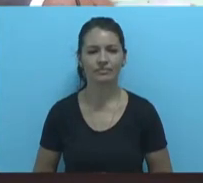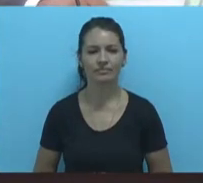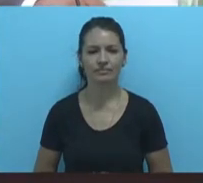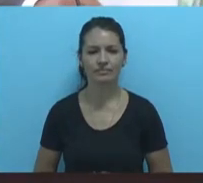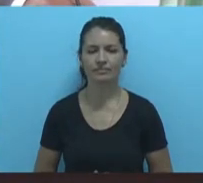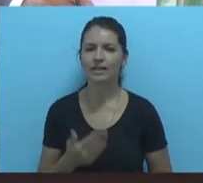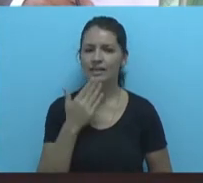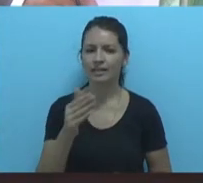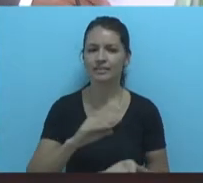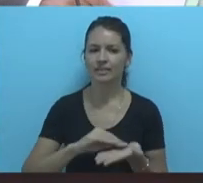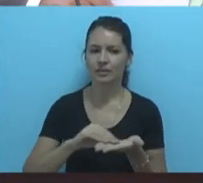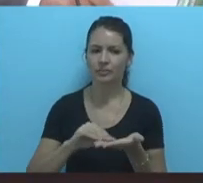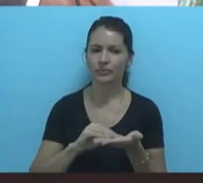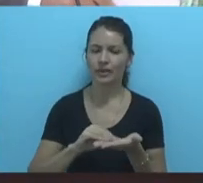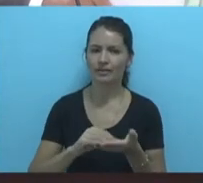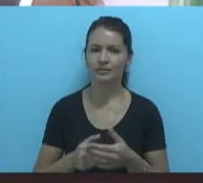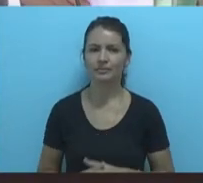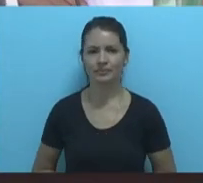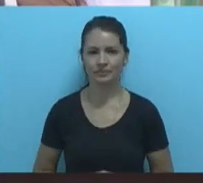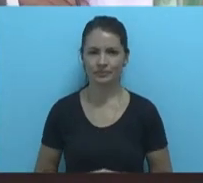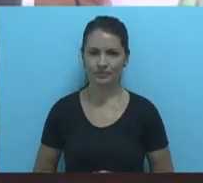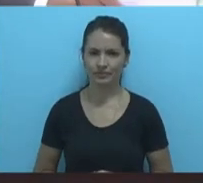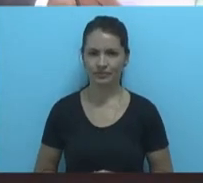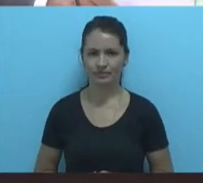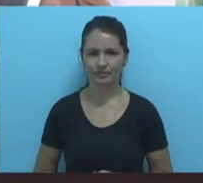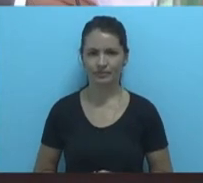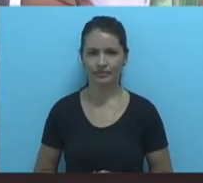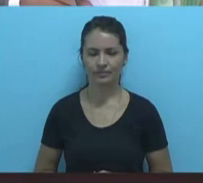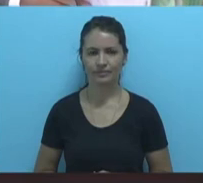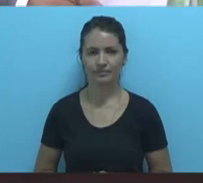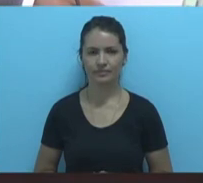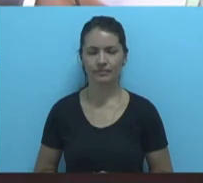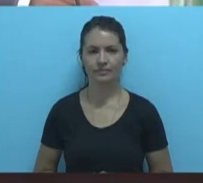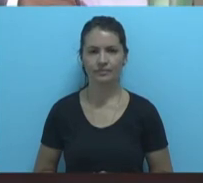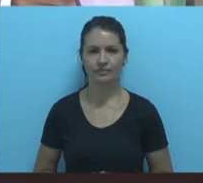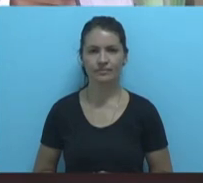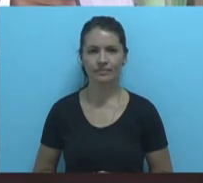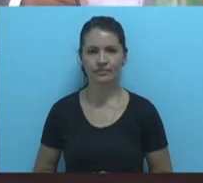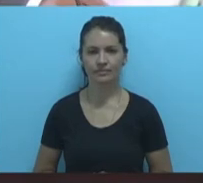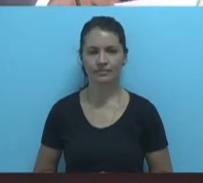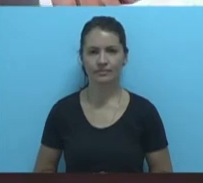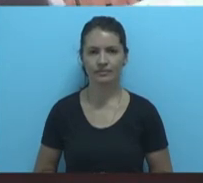Gracias, diputada. Tiene la palabra la diputada Lucila de Ponti. Gracias, presidente.